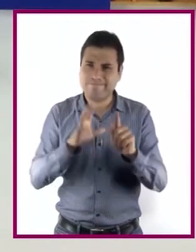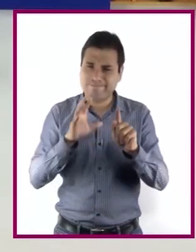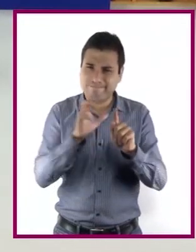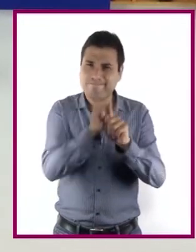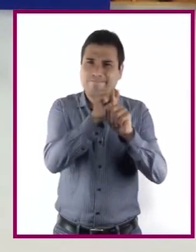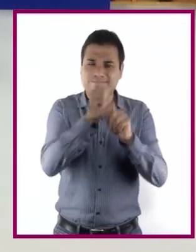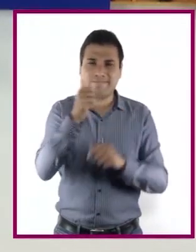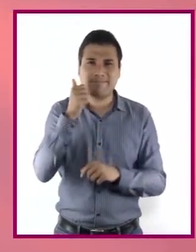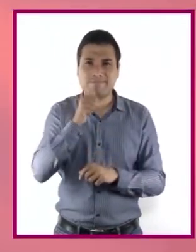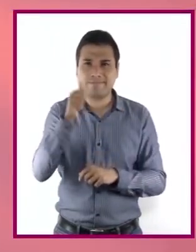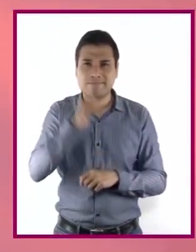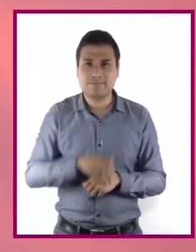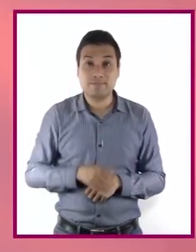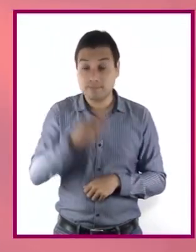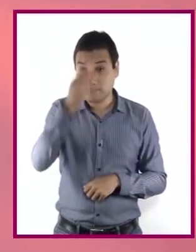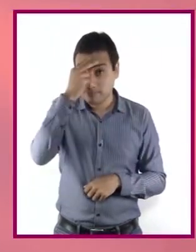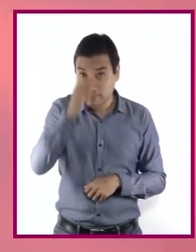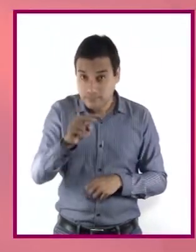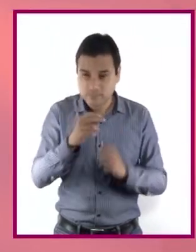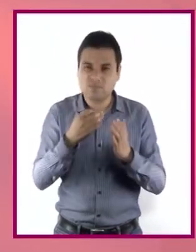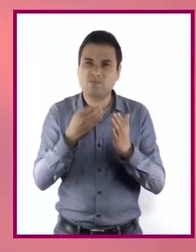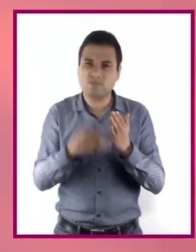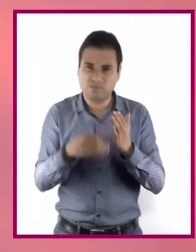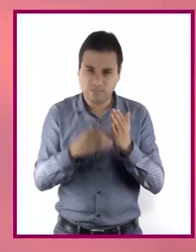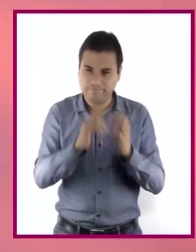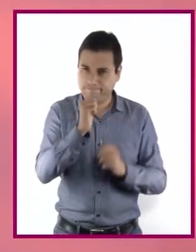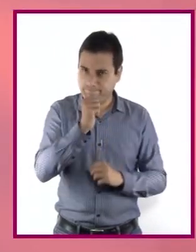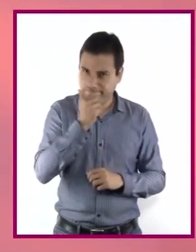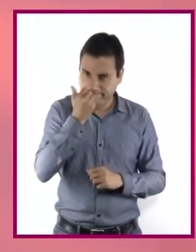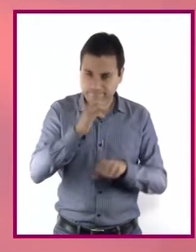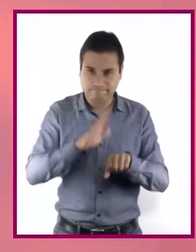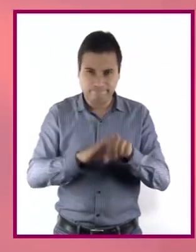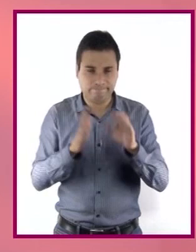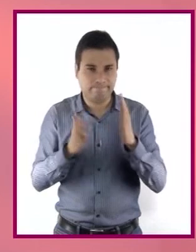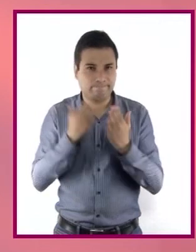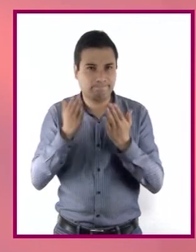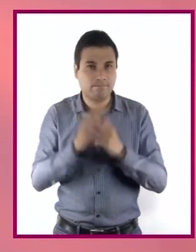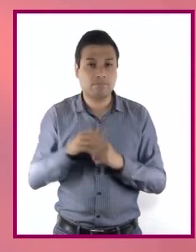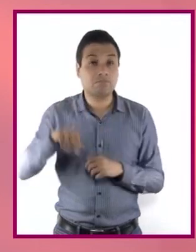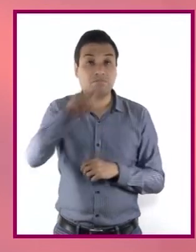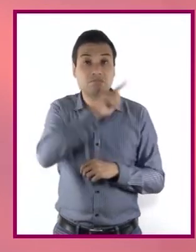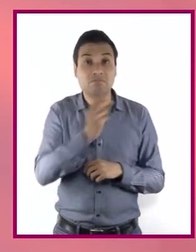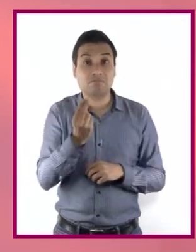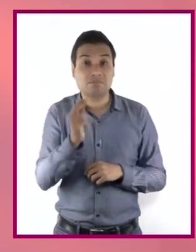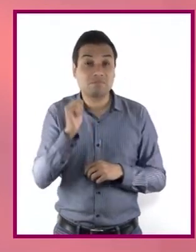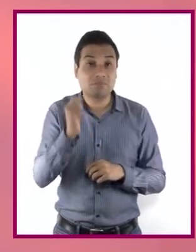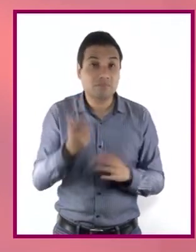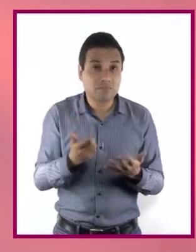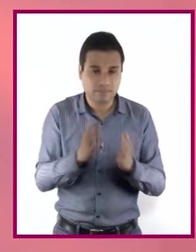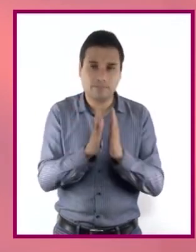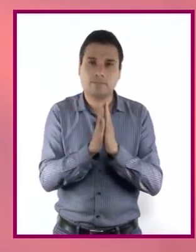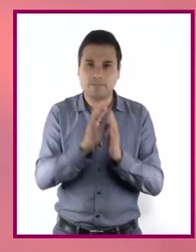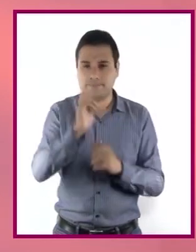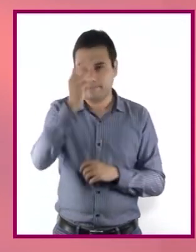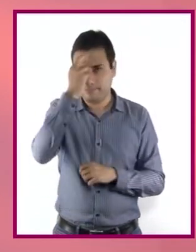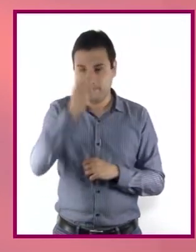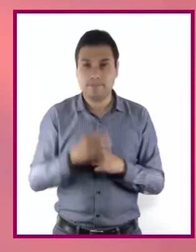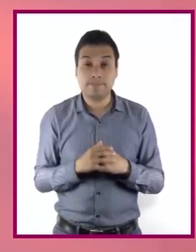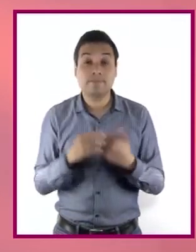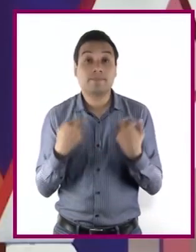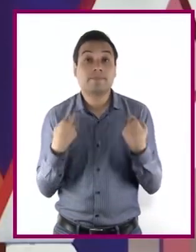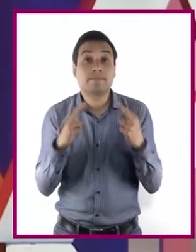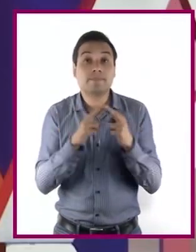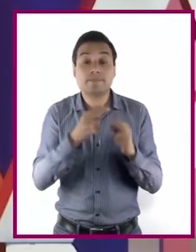porque México necesita alumnas y alumnos como ustedes. Si algo necesitan, recuerden siempre que los profesores y